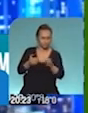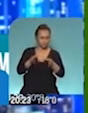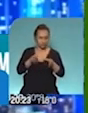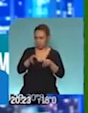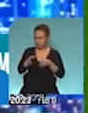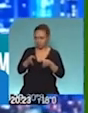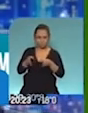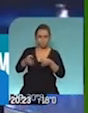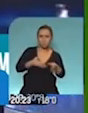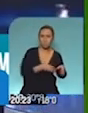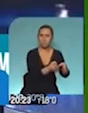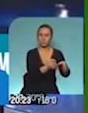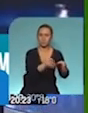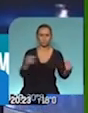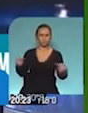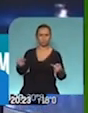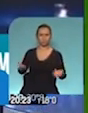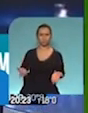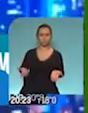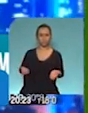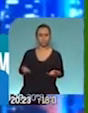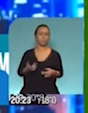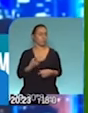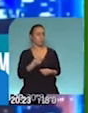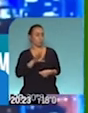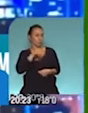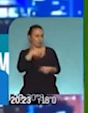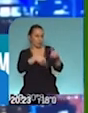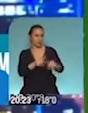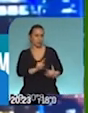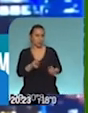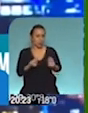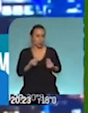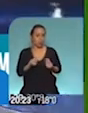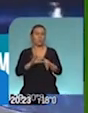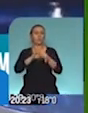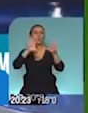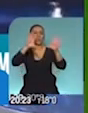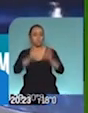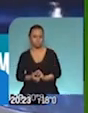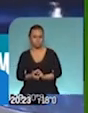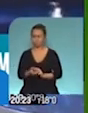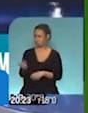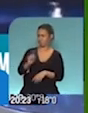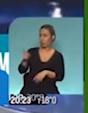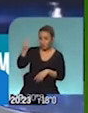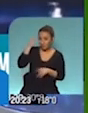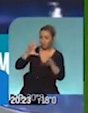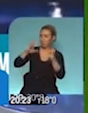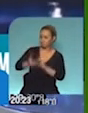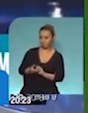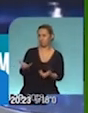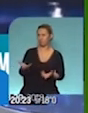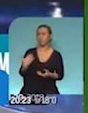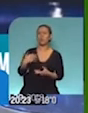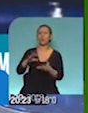poco para caracterizar a este personaje que sigue siendo parte de la política nacional y vincularlo con lo